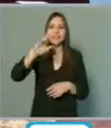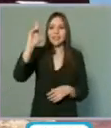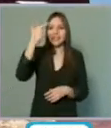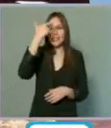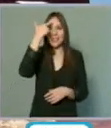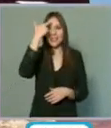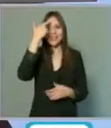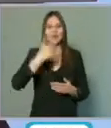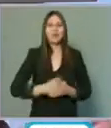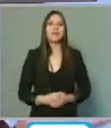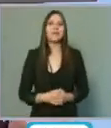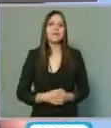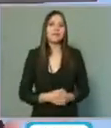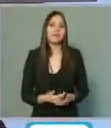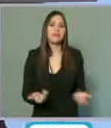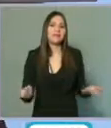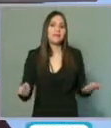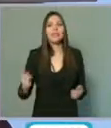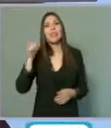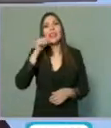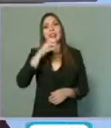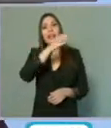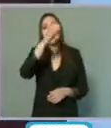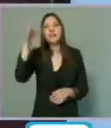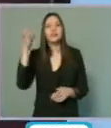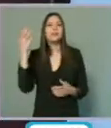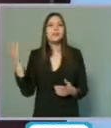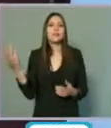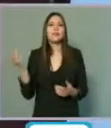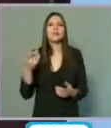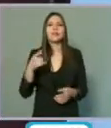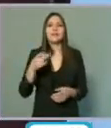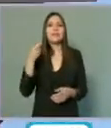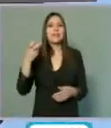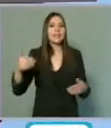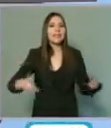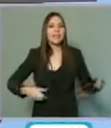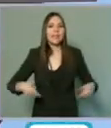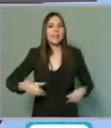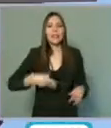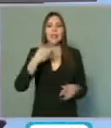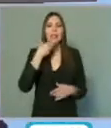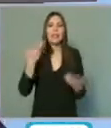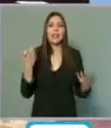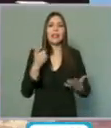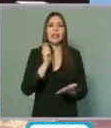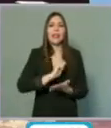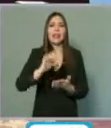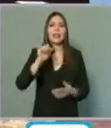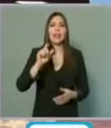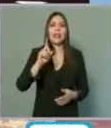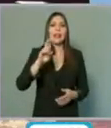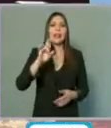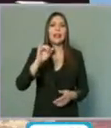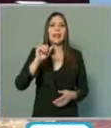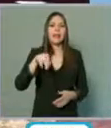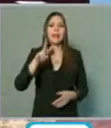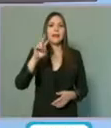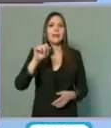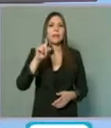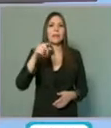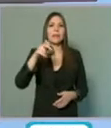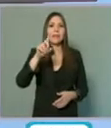Muy hermoso, pues sí, están en el campo. Y realmente, de verdad, esta es una obra de Adrián Vázquez en la que él escribe, actúa, dirige,